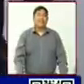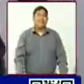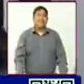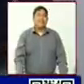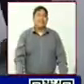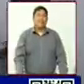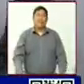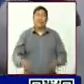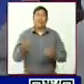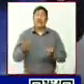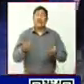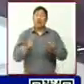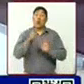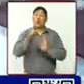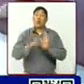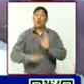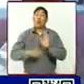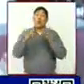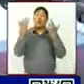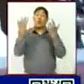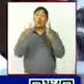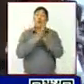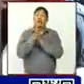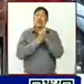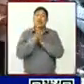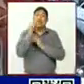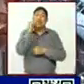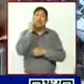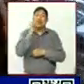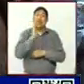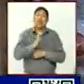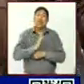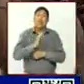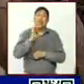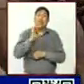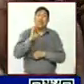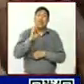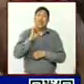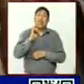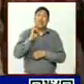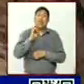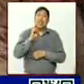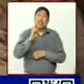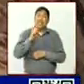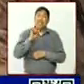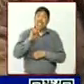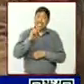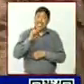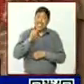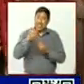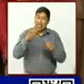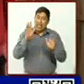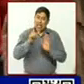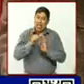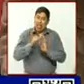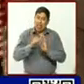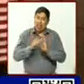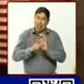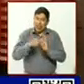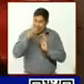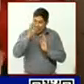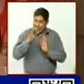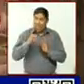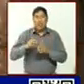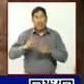El día tan esperado ha llegado. La señora Cristina por fin va a poder ser operada y volver a caminar gracias a la